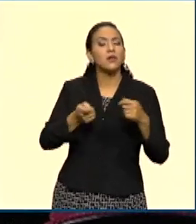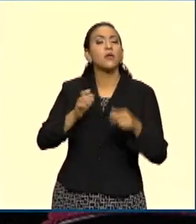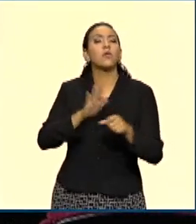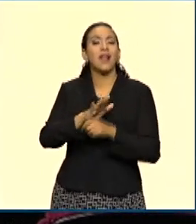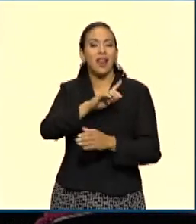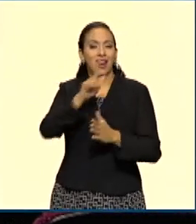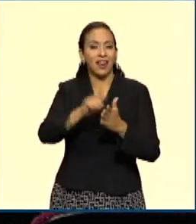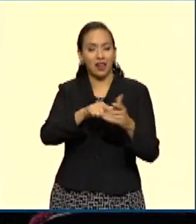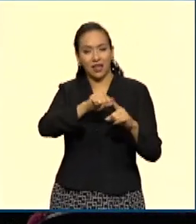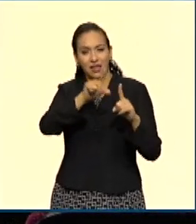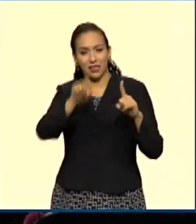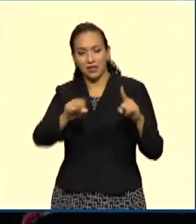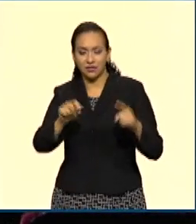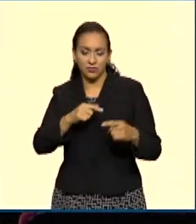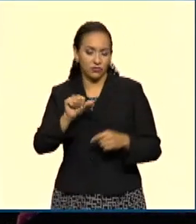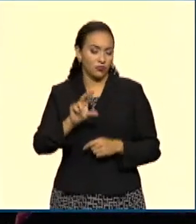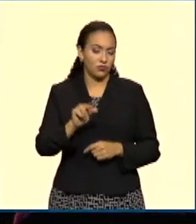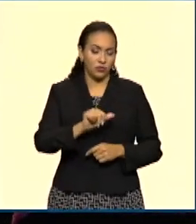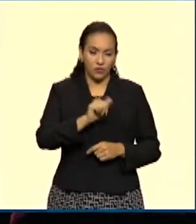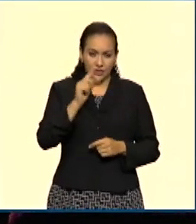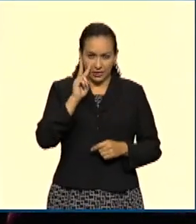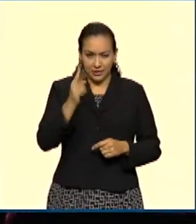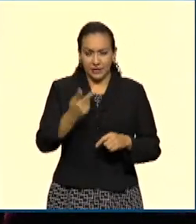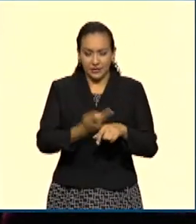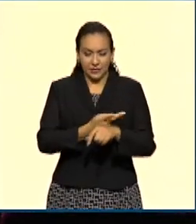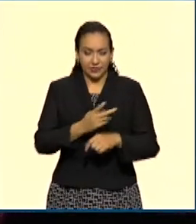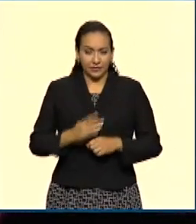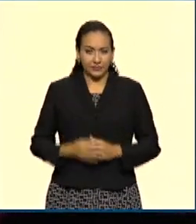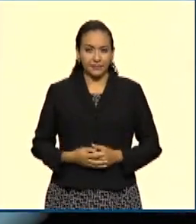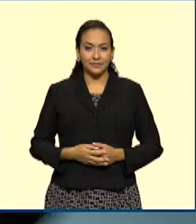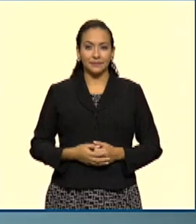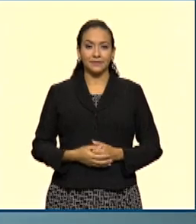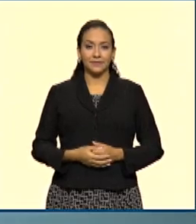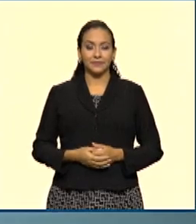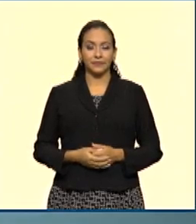Ley Nacional en la materia. Escuchemos argumentos del ministro ponente.